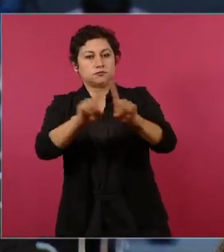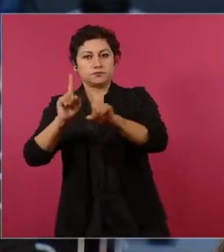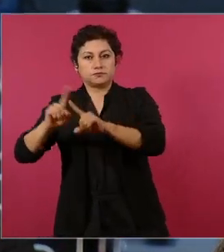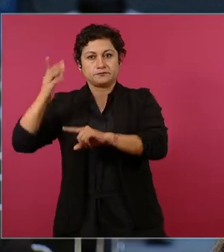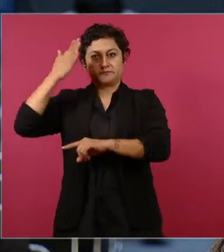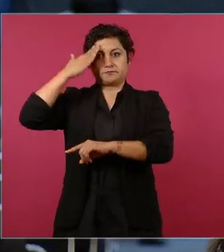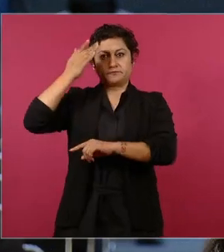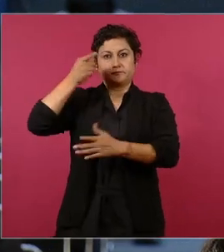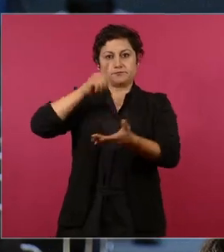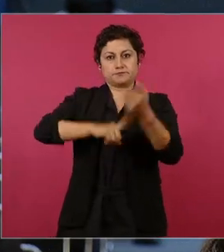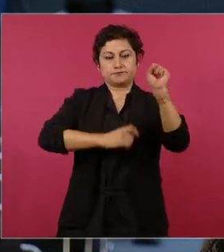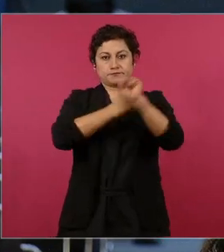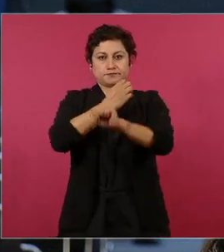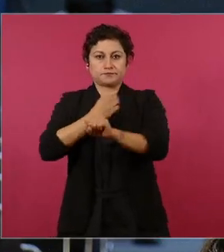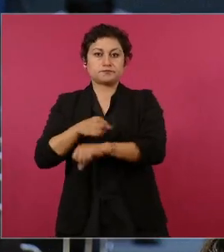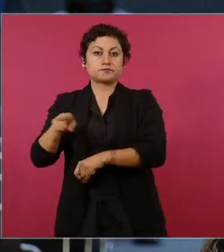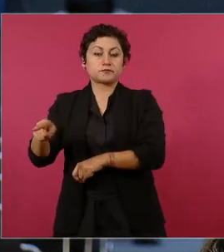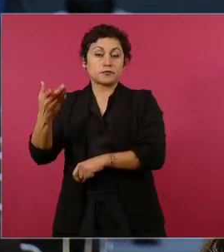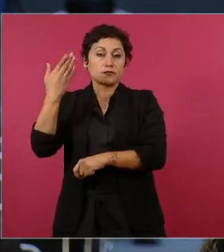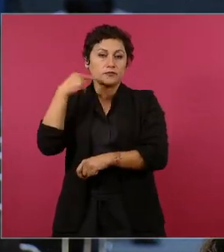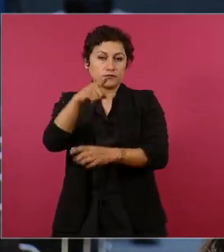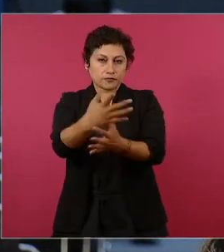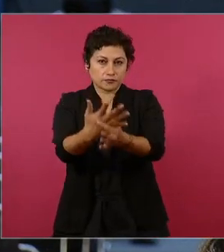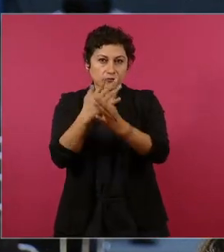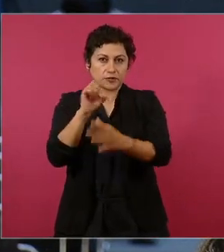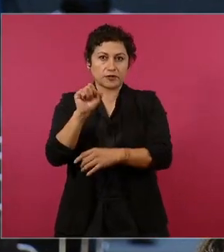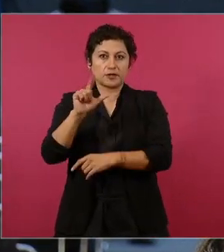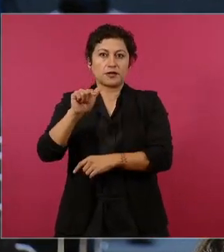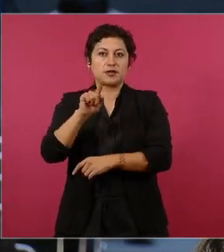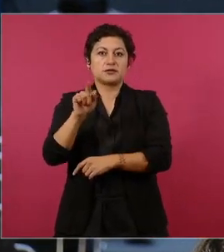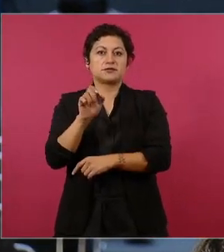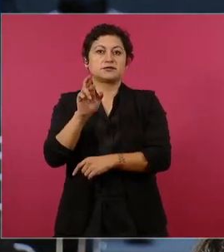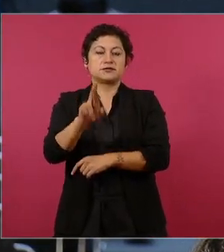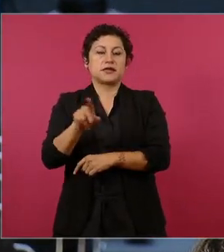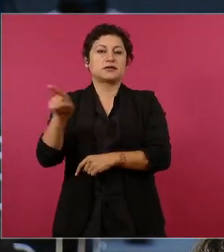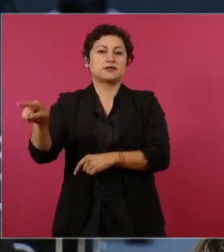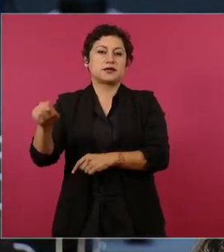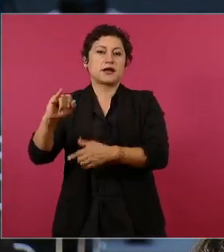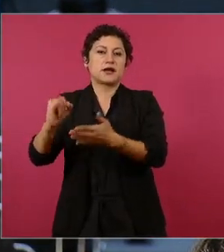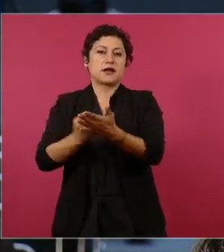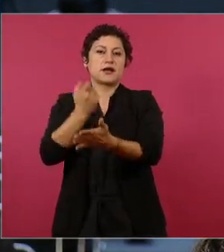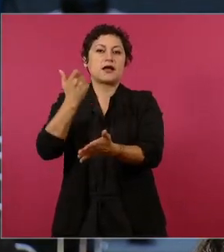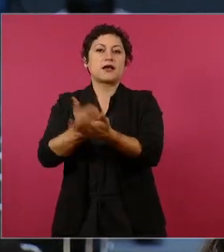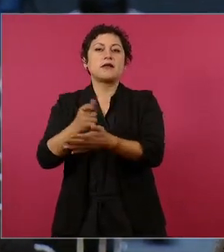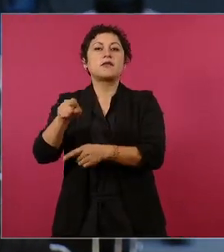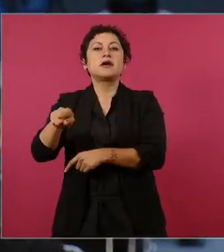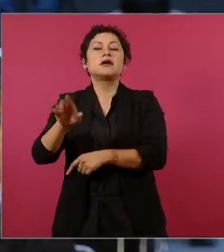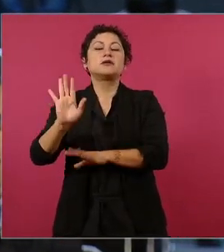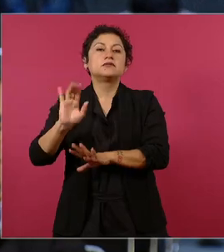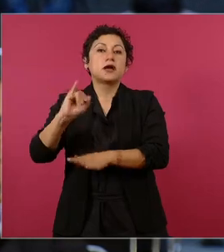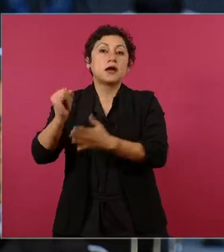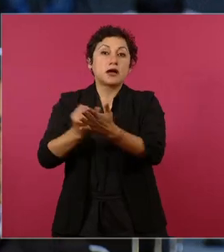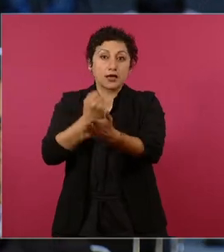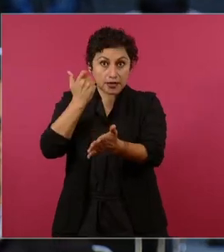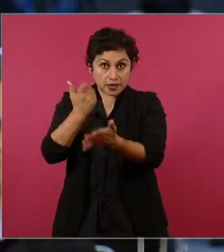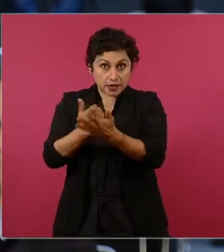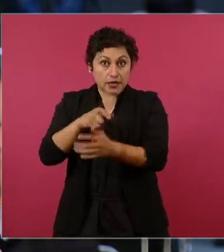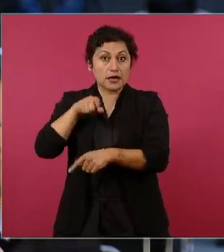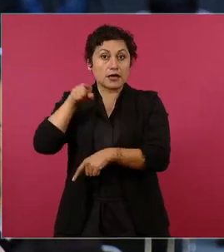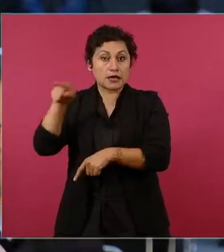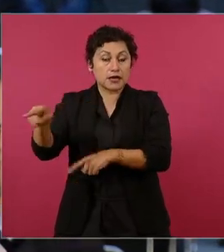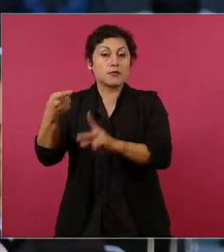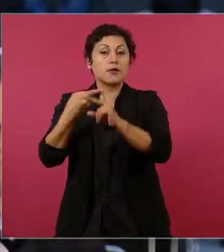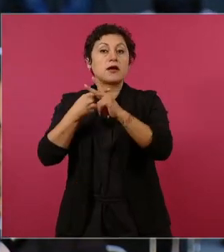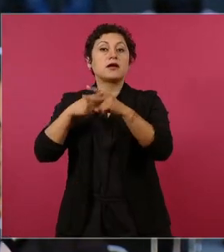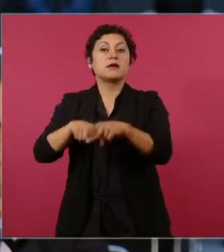era el momento en reconsiderar algunas órdenes del artículo 27 constitucional, y allá en Jalapa también surgió el término